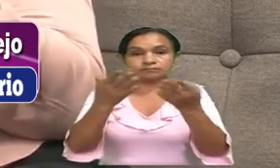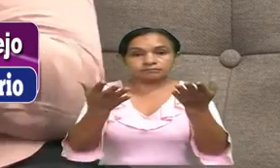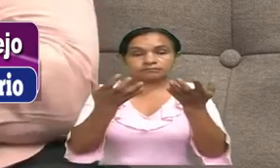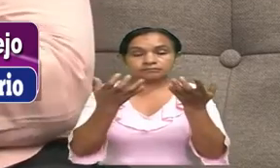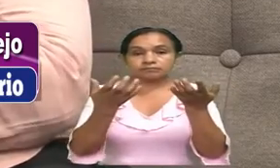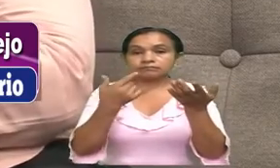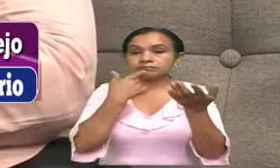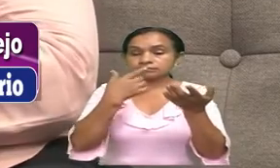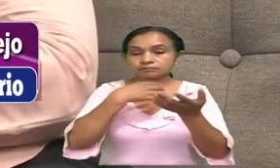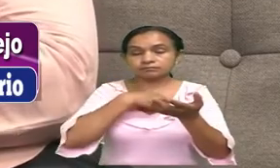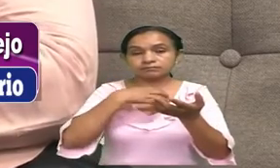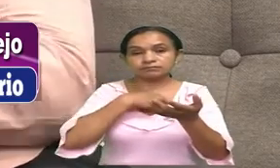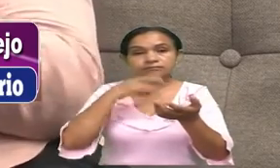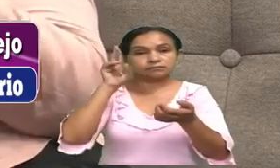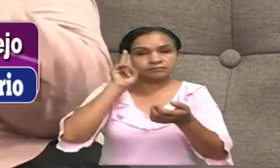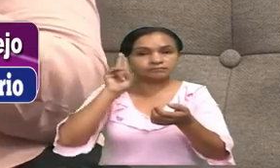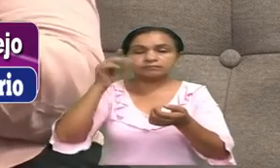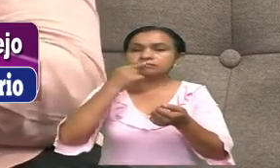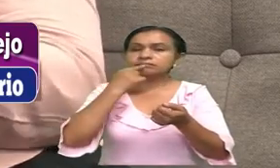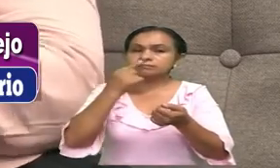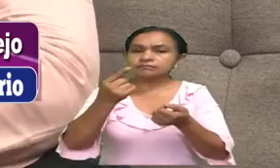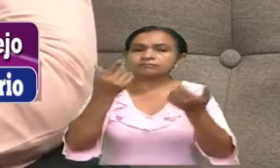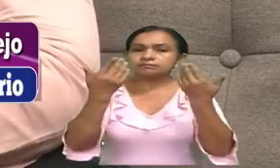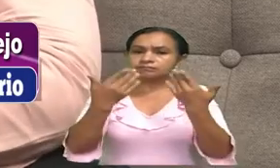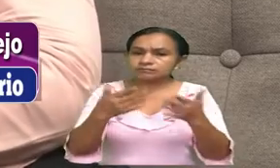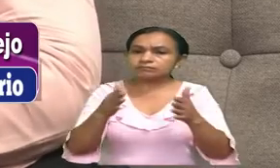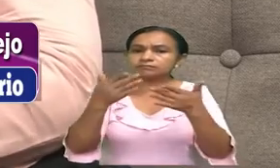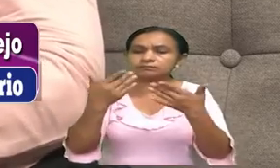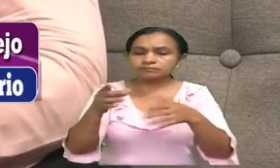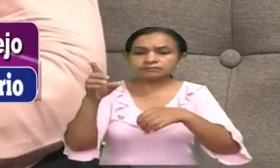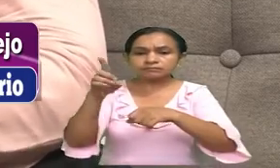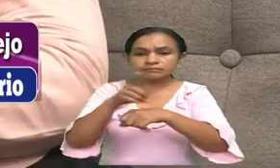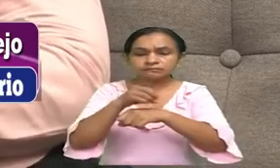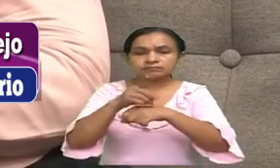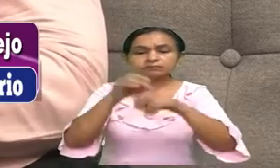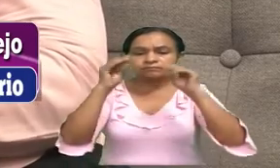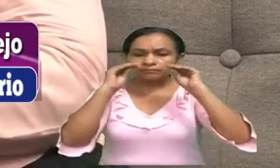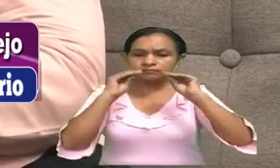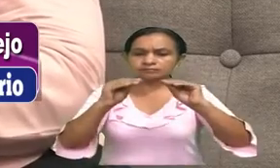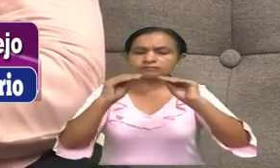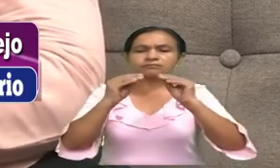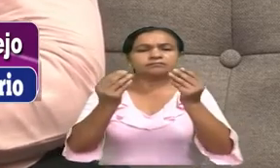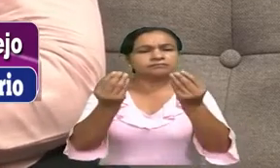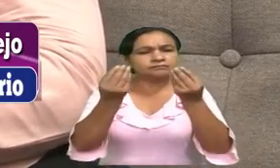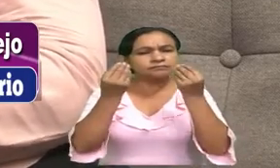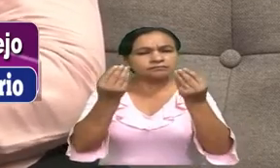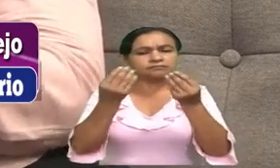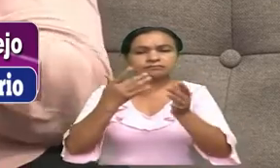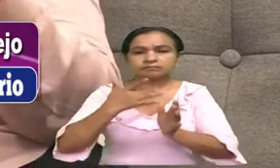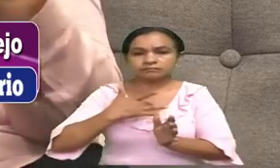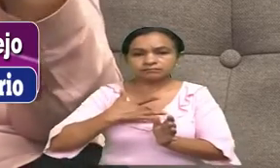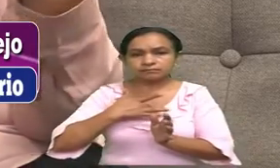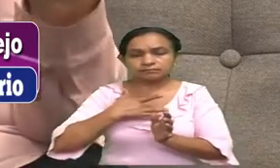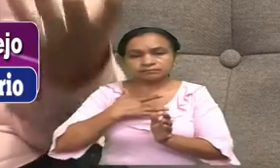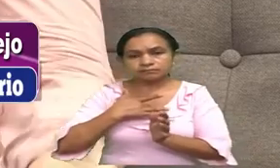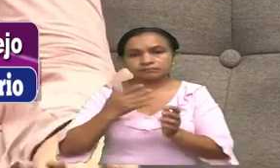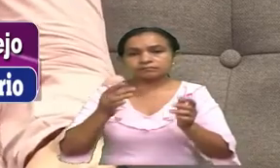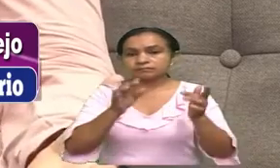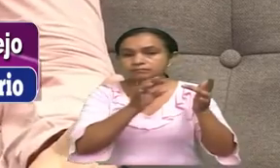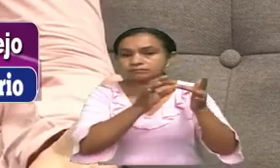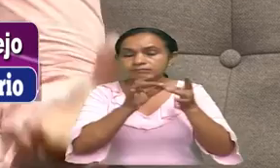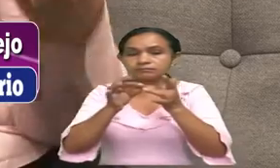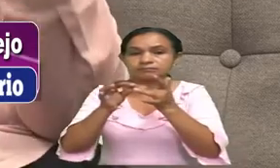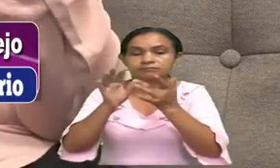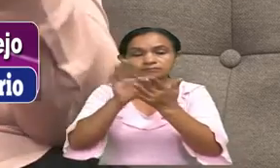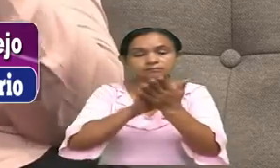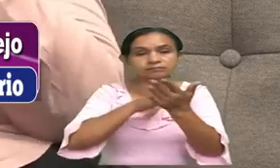los planteamientos nuestros es que ya hemos hecho bastantes doctorados en educación, claro, pero ahora necesitamos hacer dos